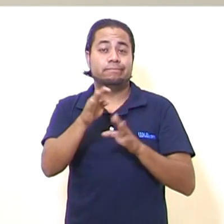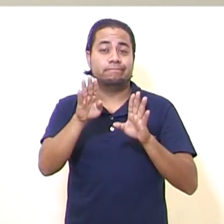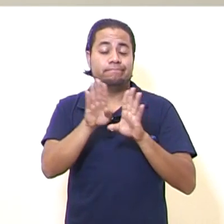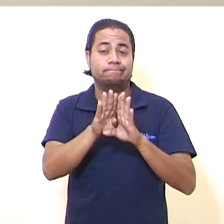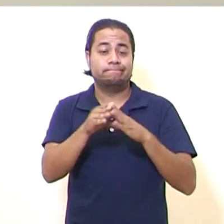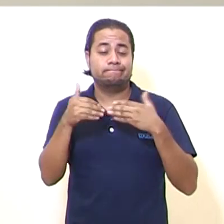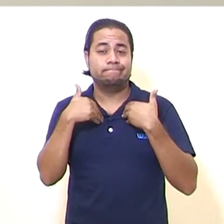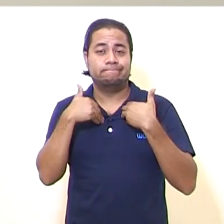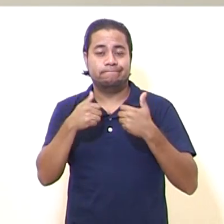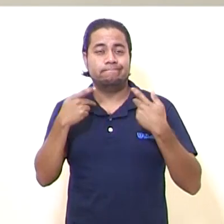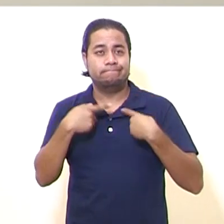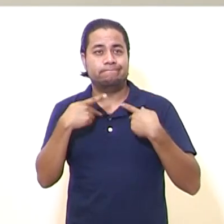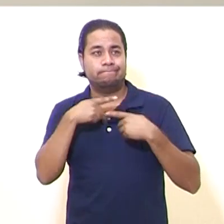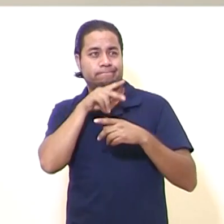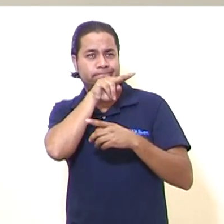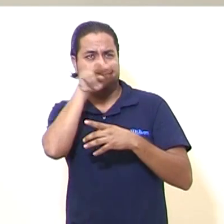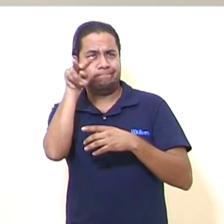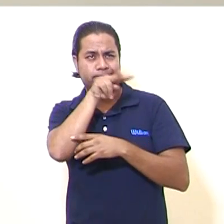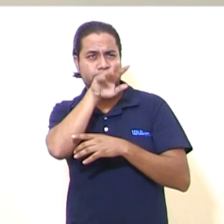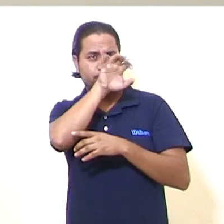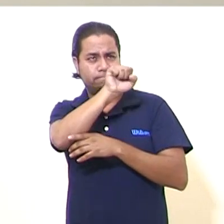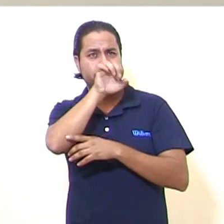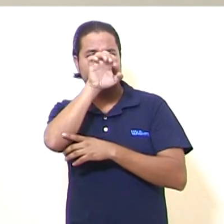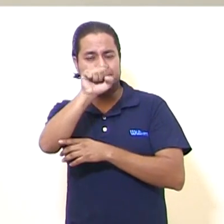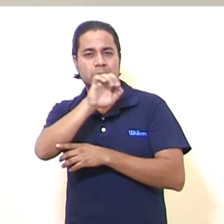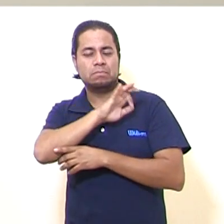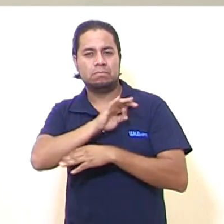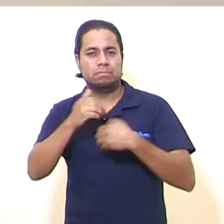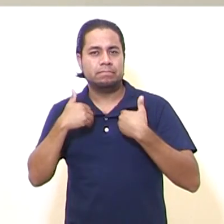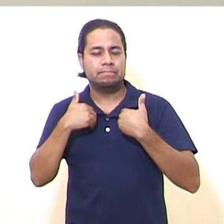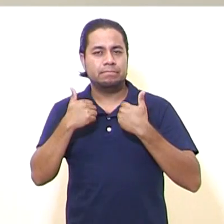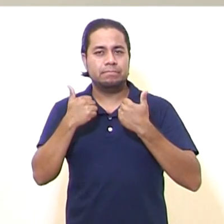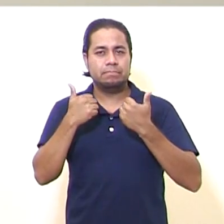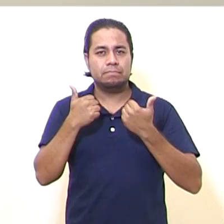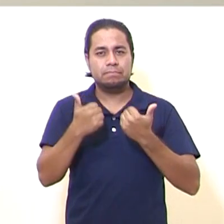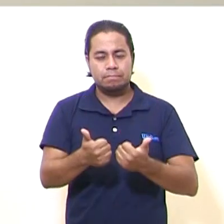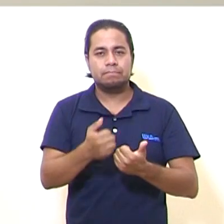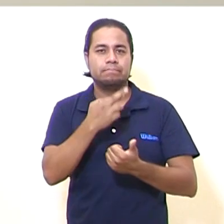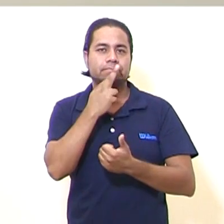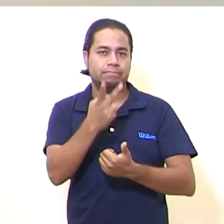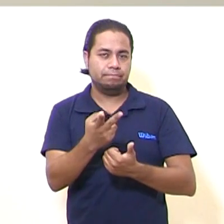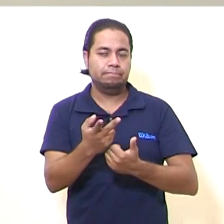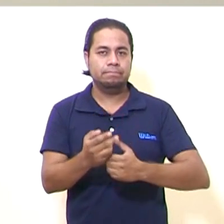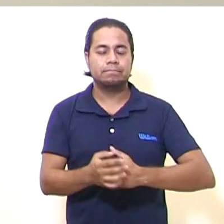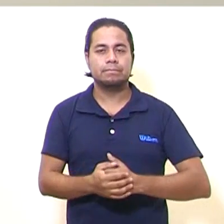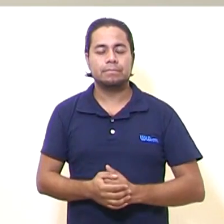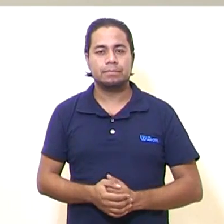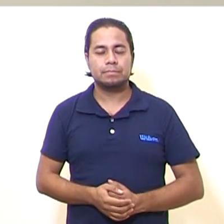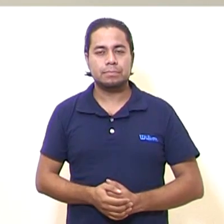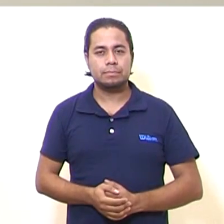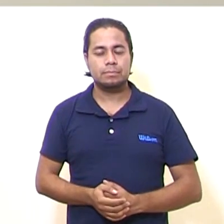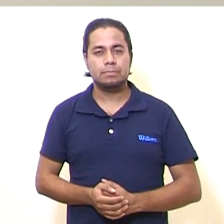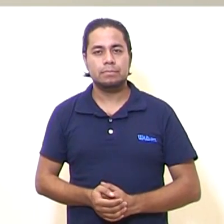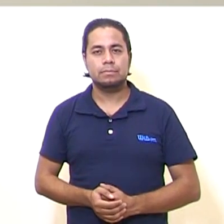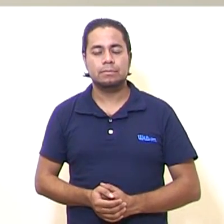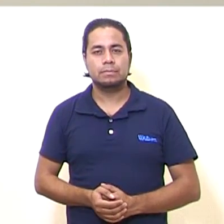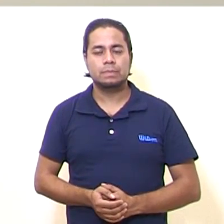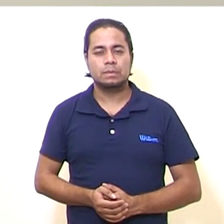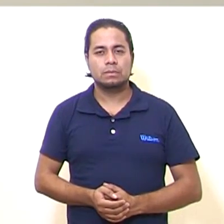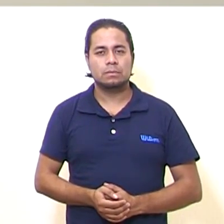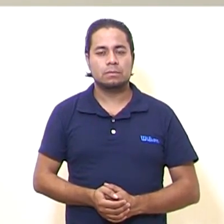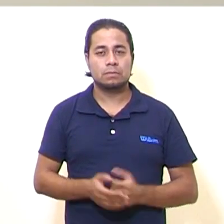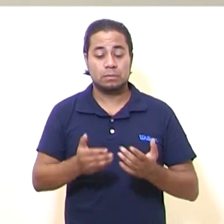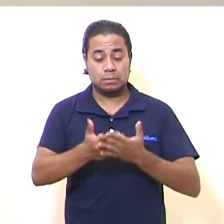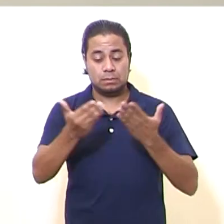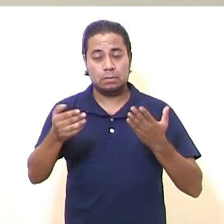receptor en ese tiempo lo pudiera comprender de una mejor forma. Ahora bien, es